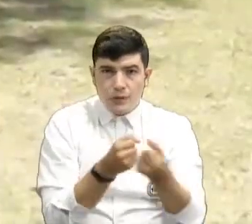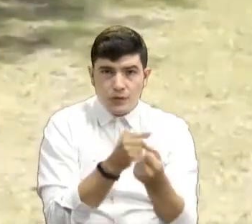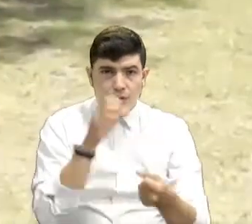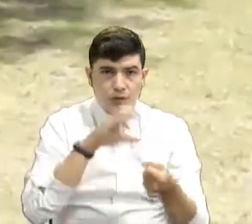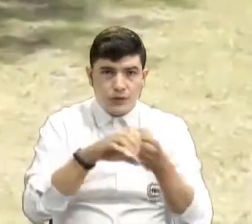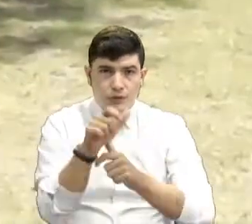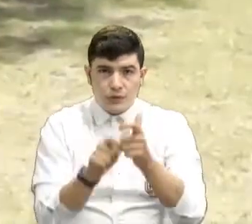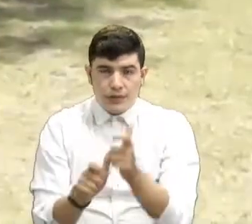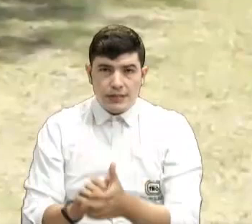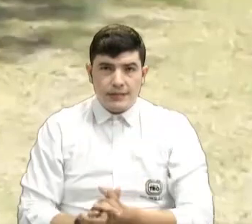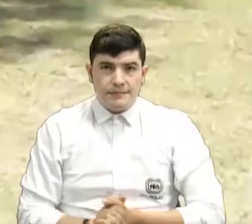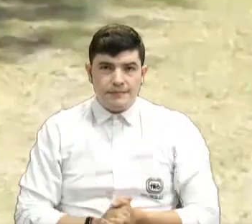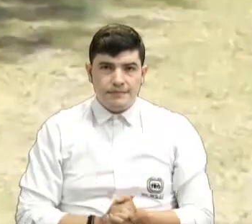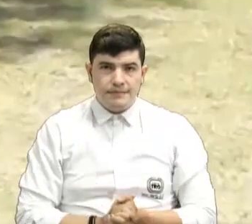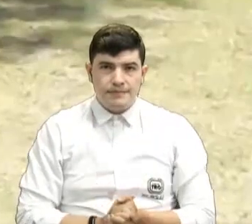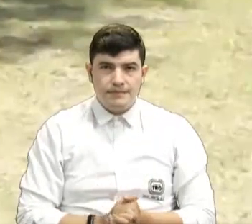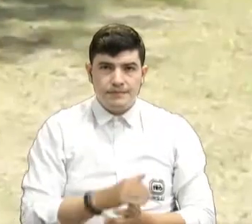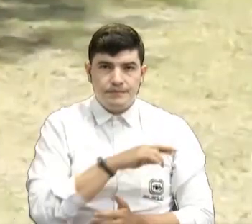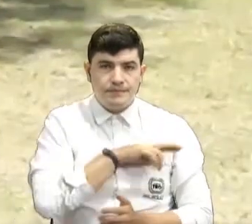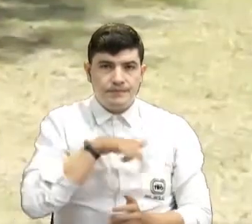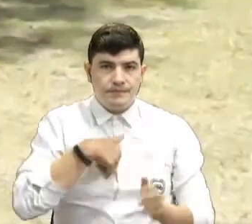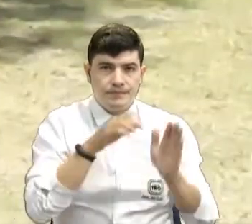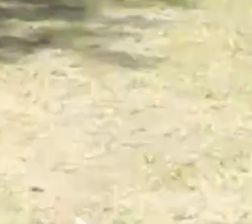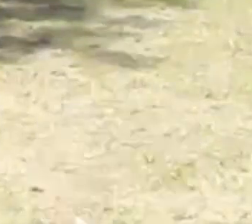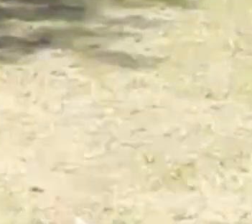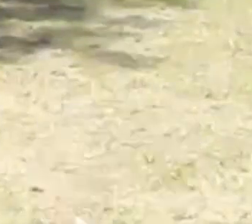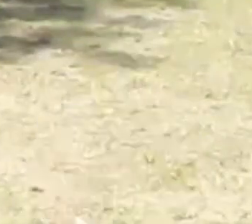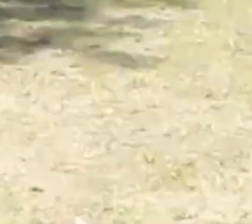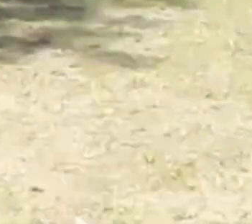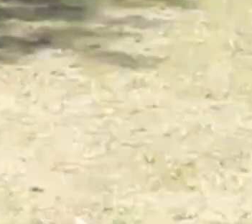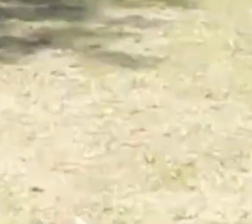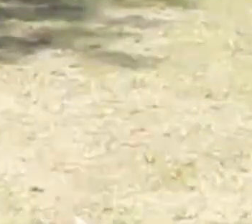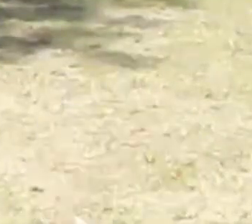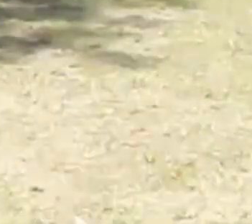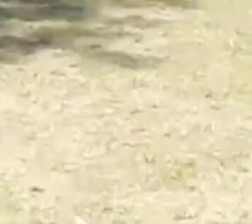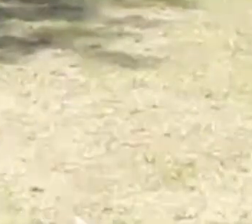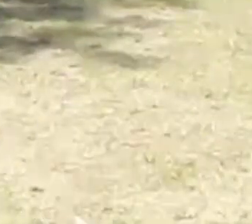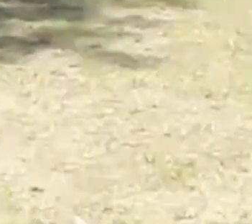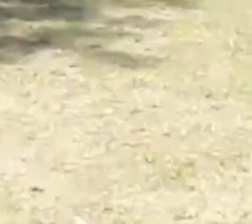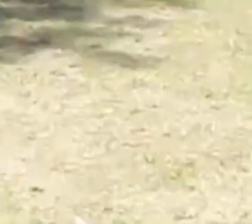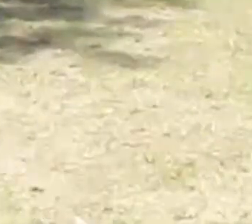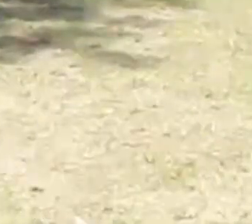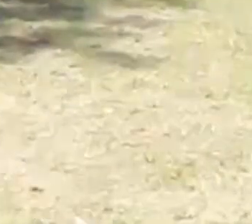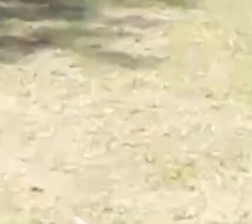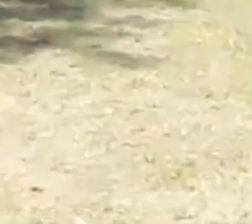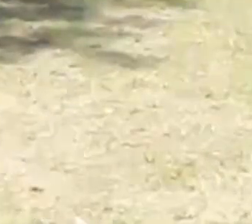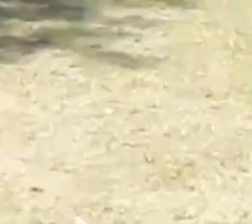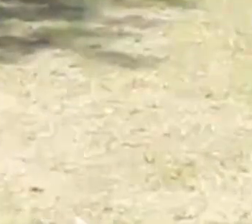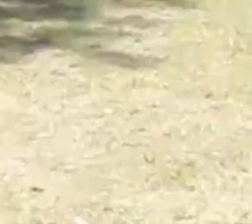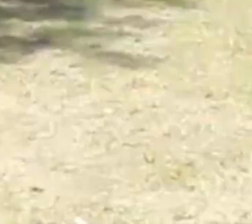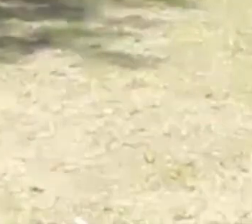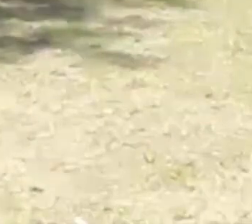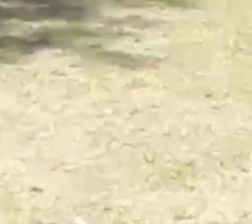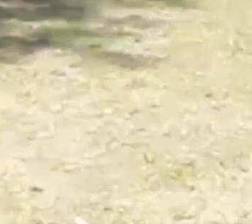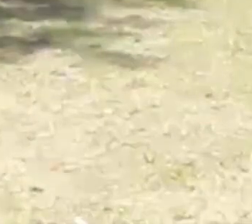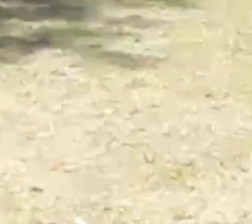tanto entonces del desarrollo y la implementación de importantes estrategias que le brinden más seguridad a estas poblaciones en la región